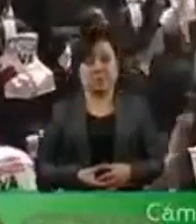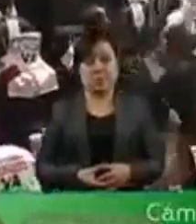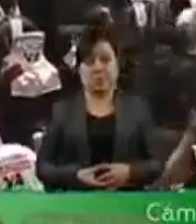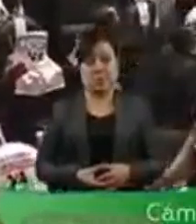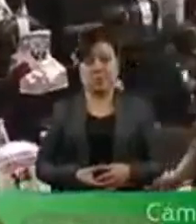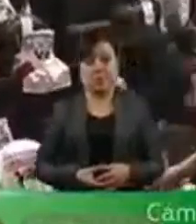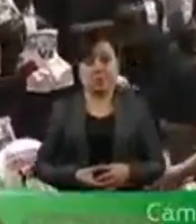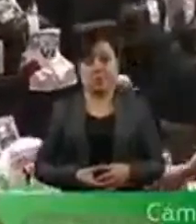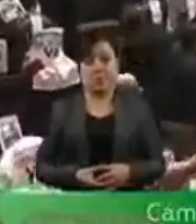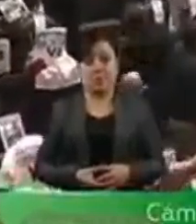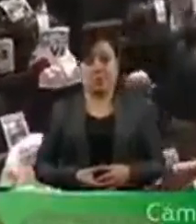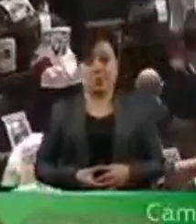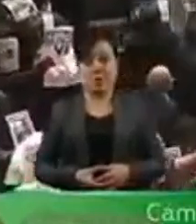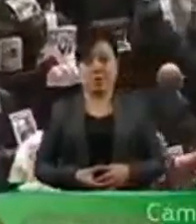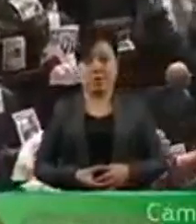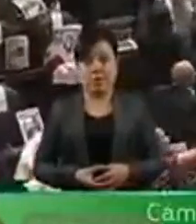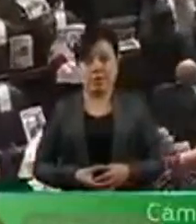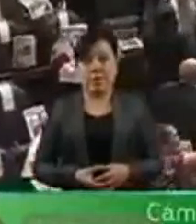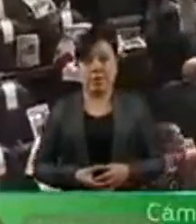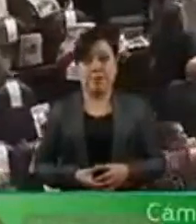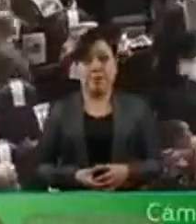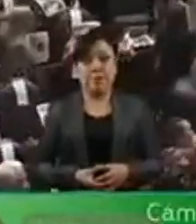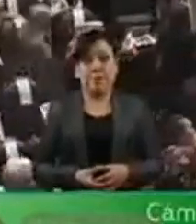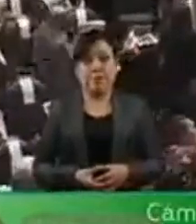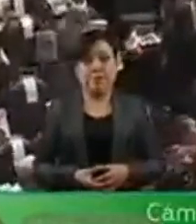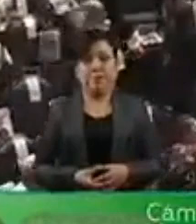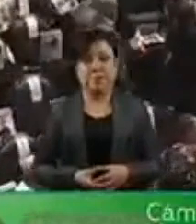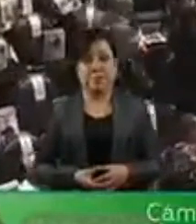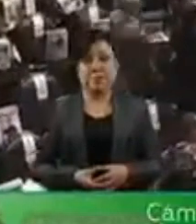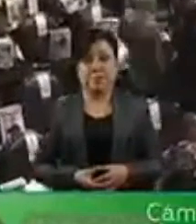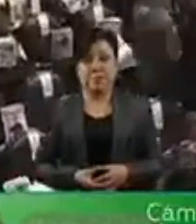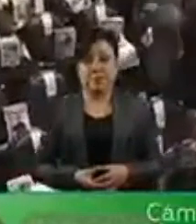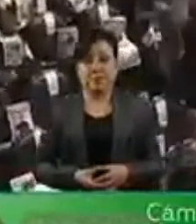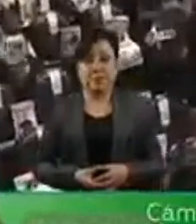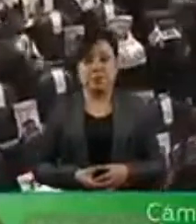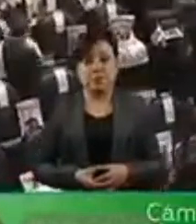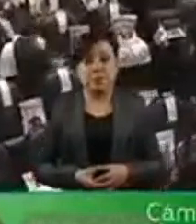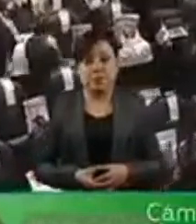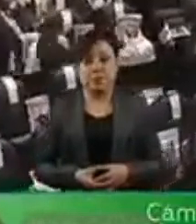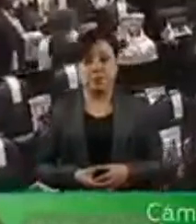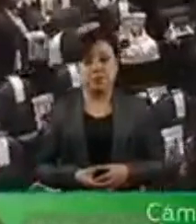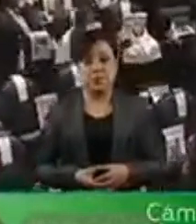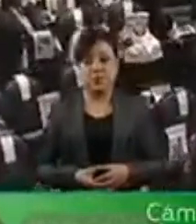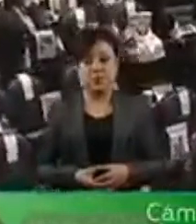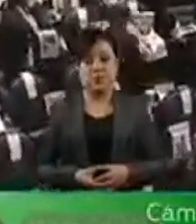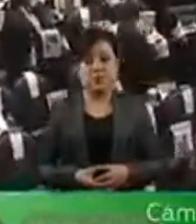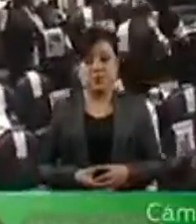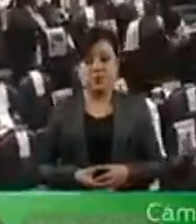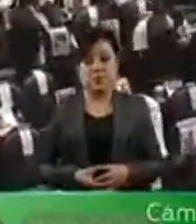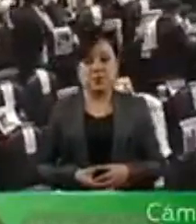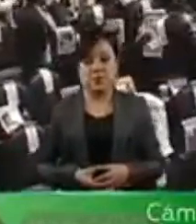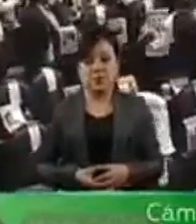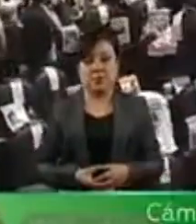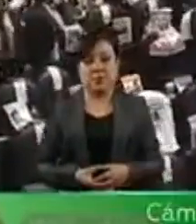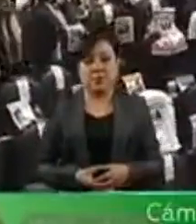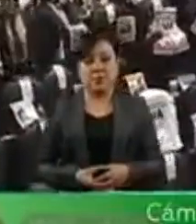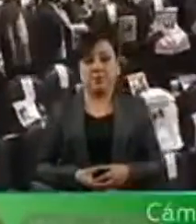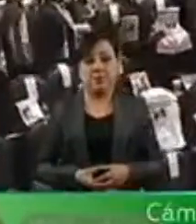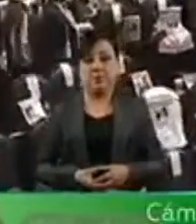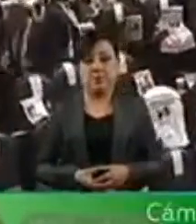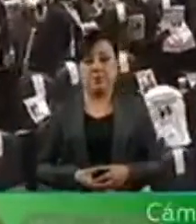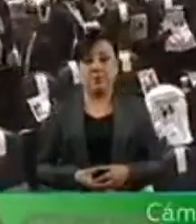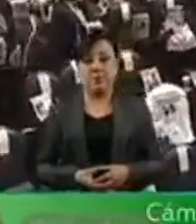muchas ganas para la realización de ese programa. Lo hacen obviamente cada semana, pero híjole, pues sí, casi nadie lo